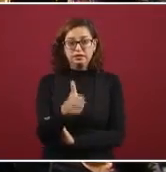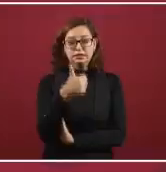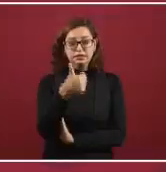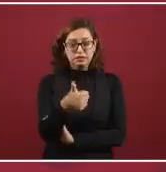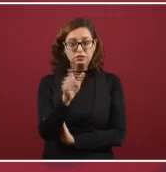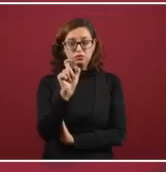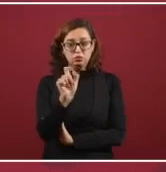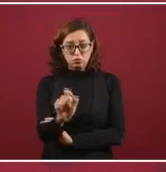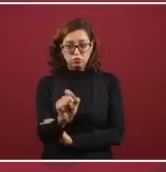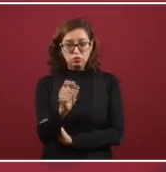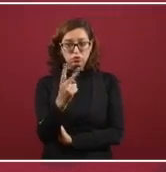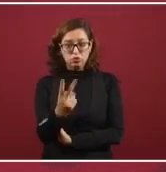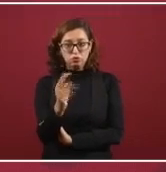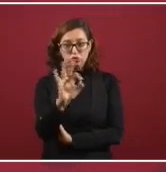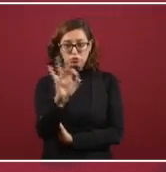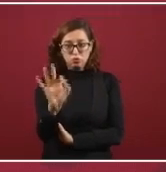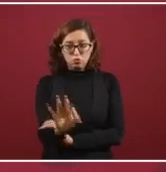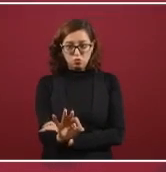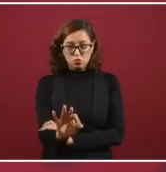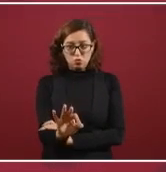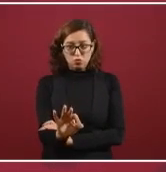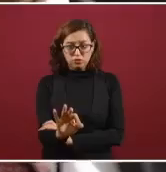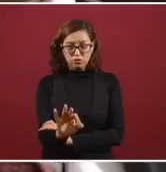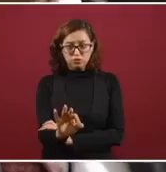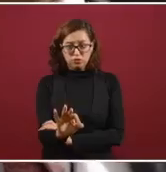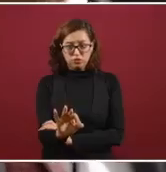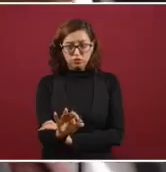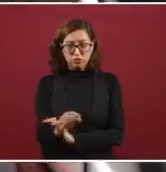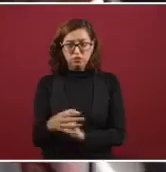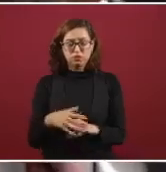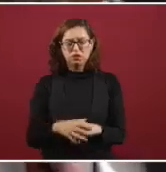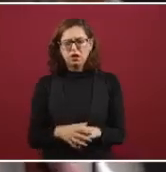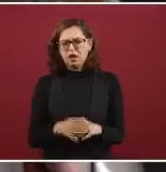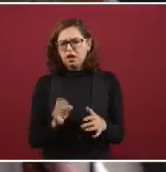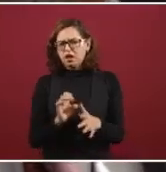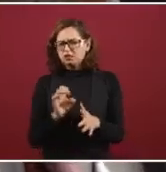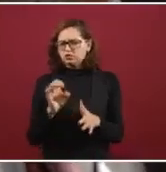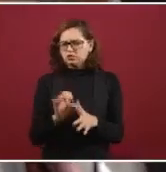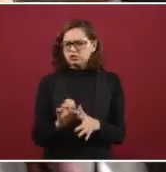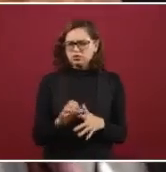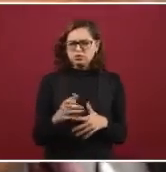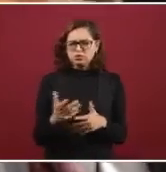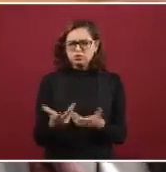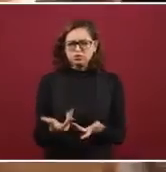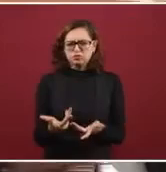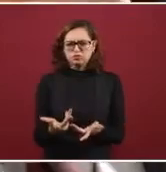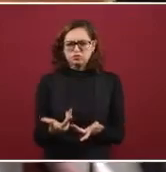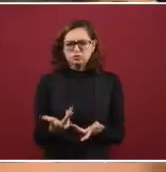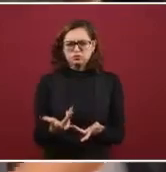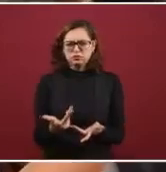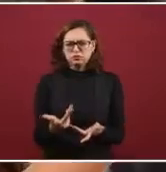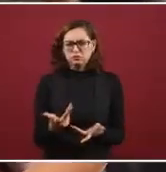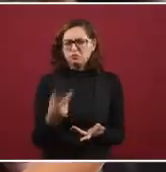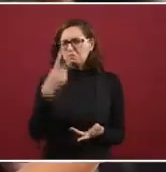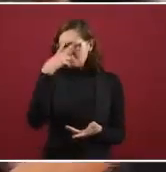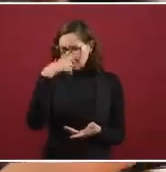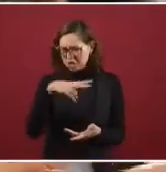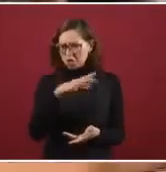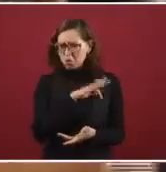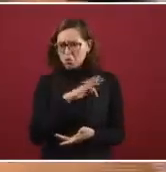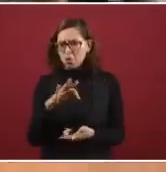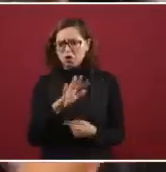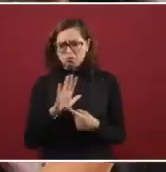36.2%. Entonces, no hay riesgo de que Estados Unidos, es decir, México tiene manera